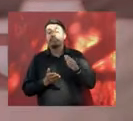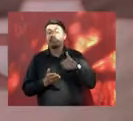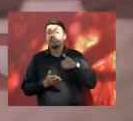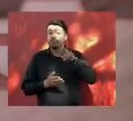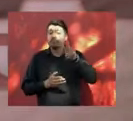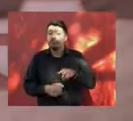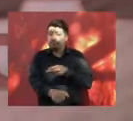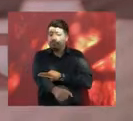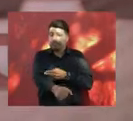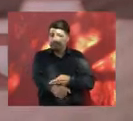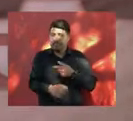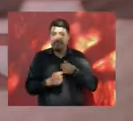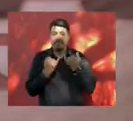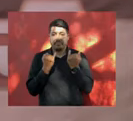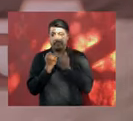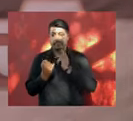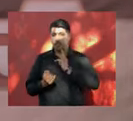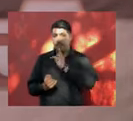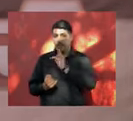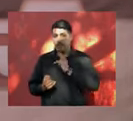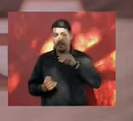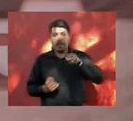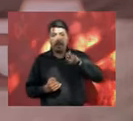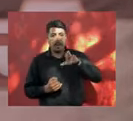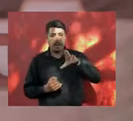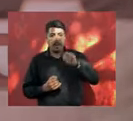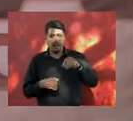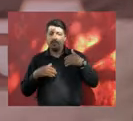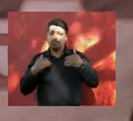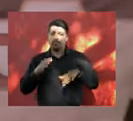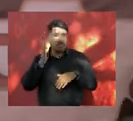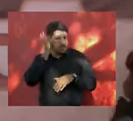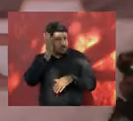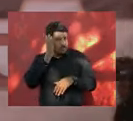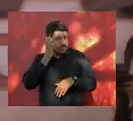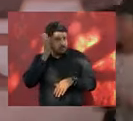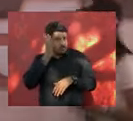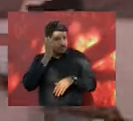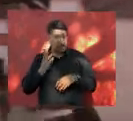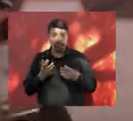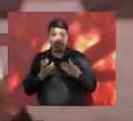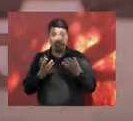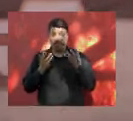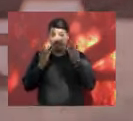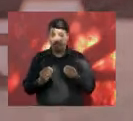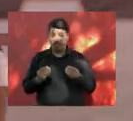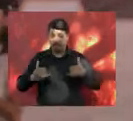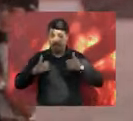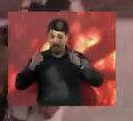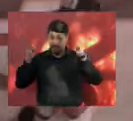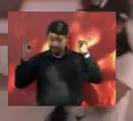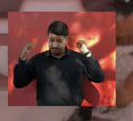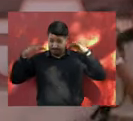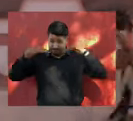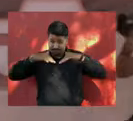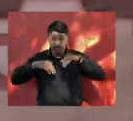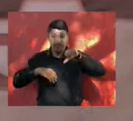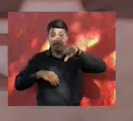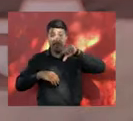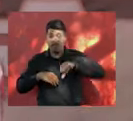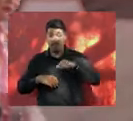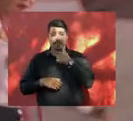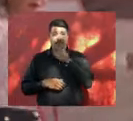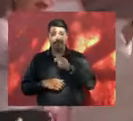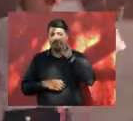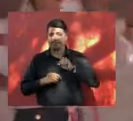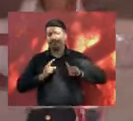verdad, igual que a Mario, me impresionó mucho la cantidad de jóvenes que vinieron hoy, hombres y